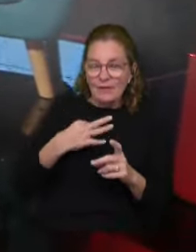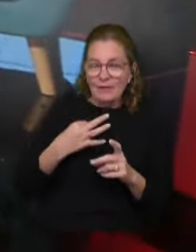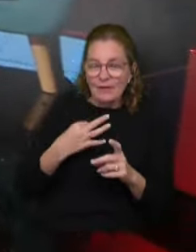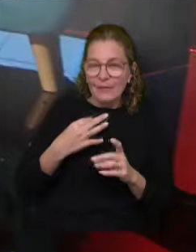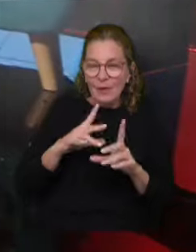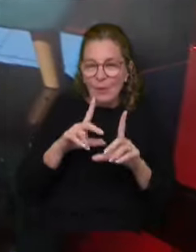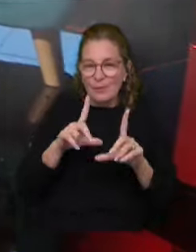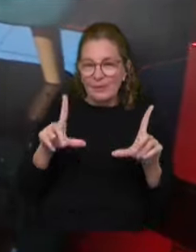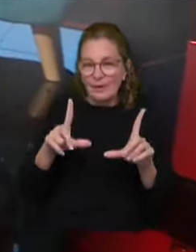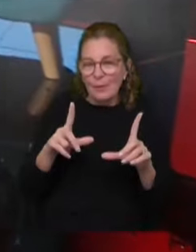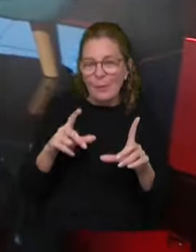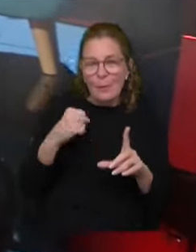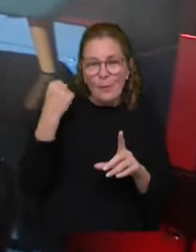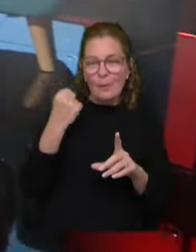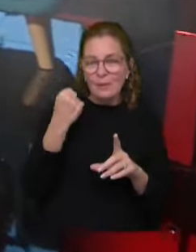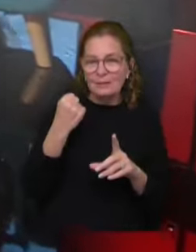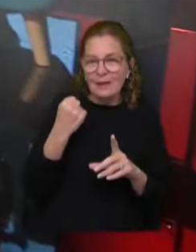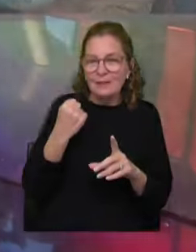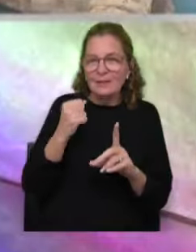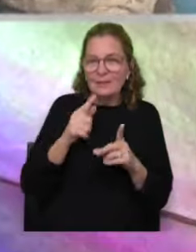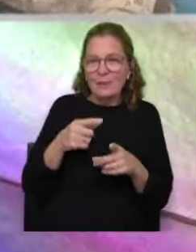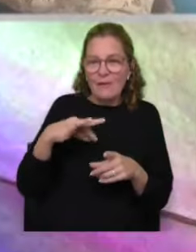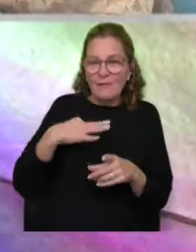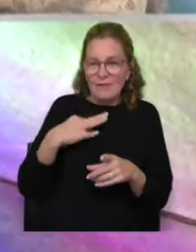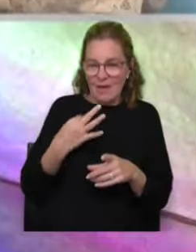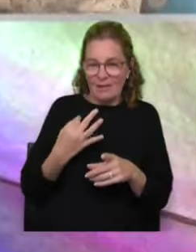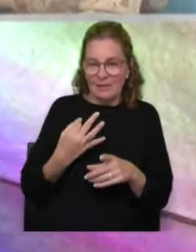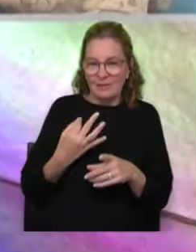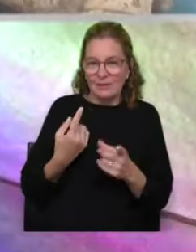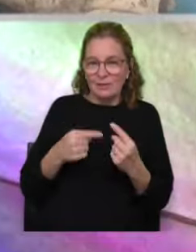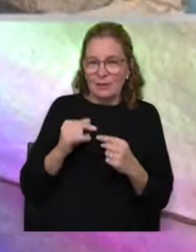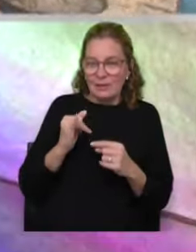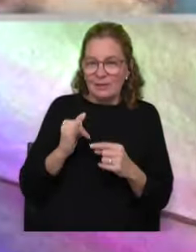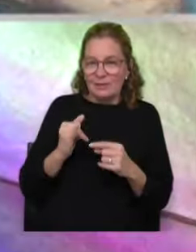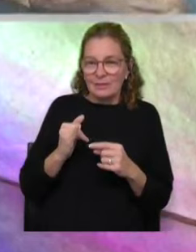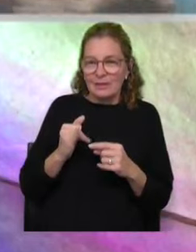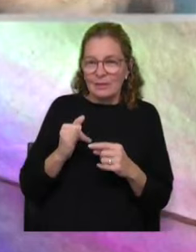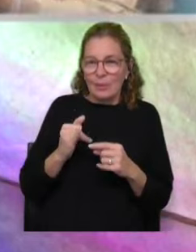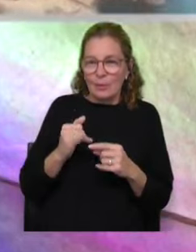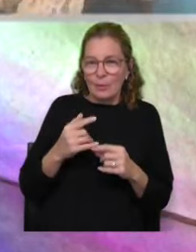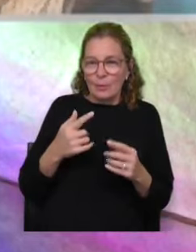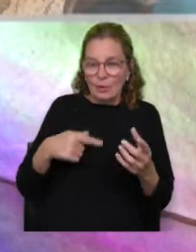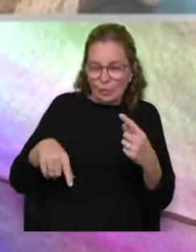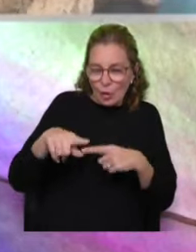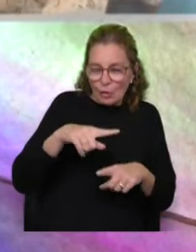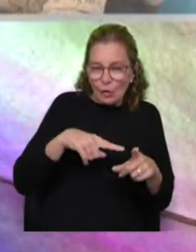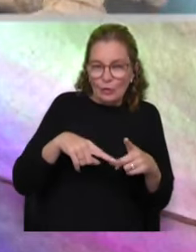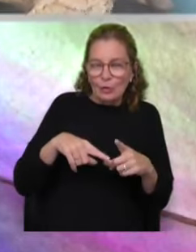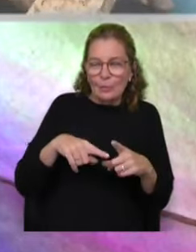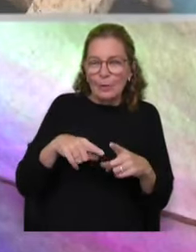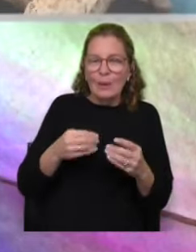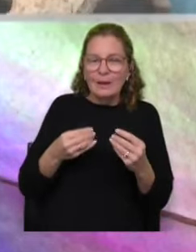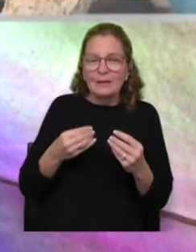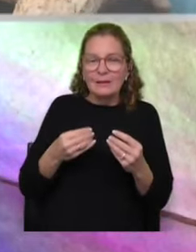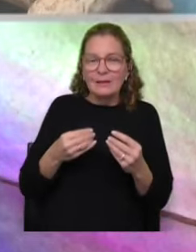escénica, súper concreta y viva. Entonces, sí, está como por todos los lados. ¿Cuál es bien la trama de